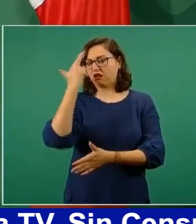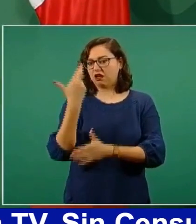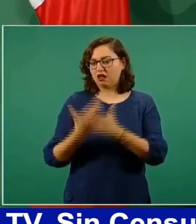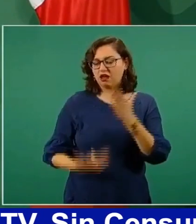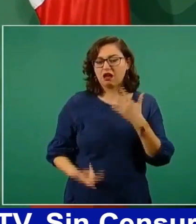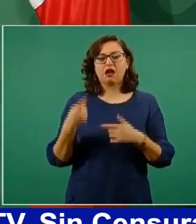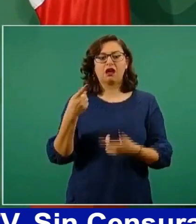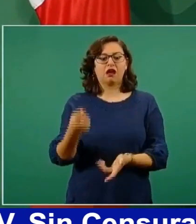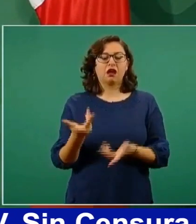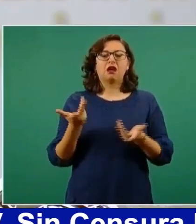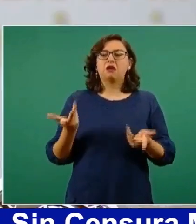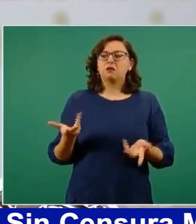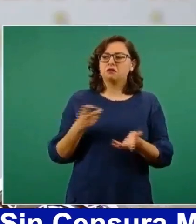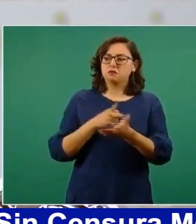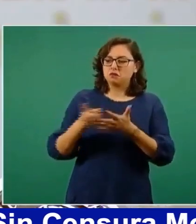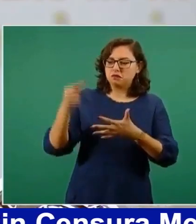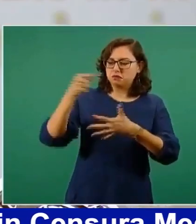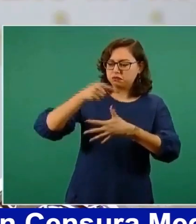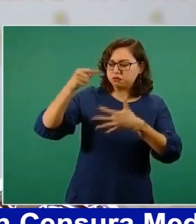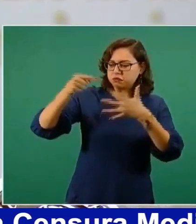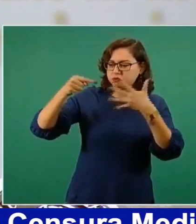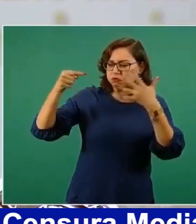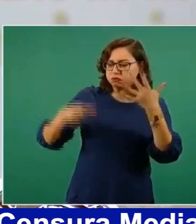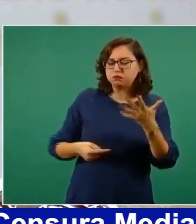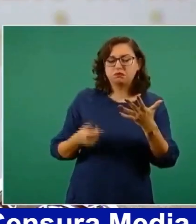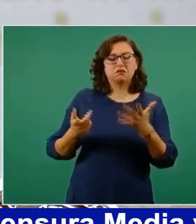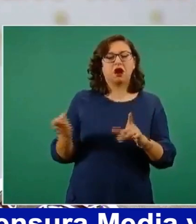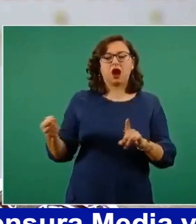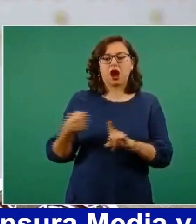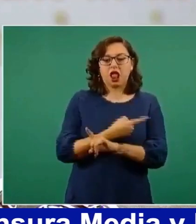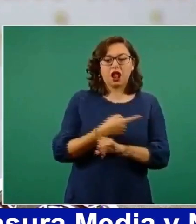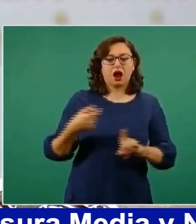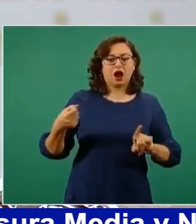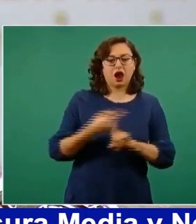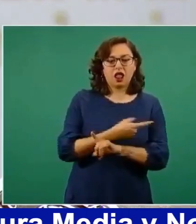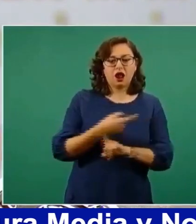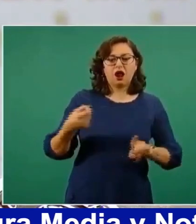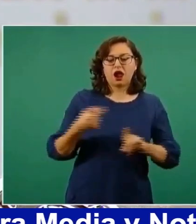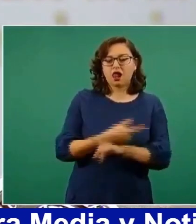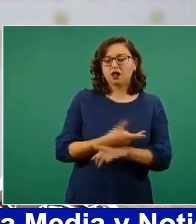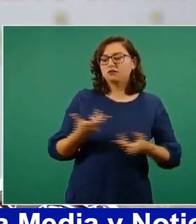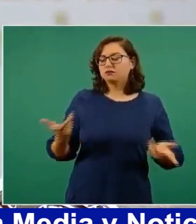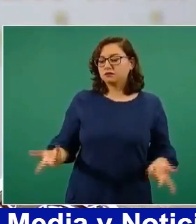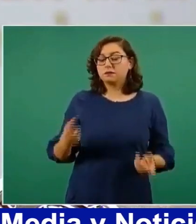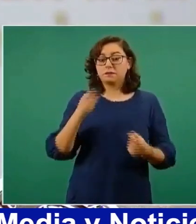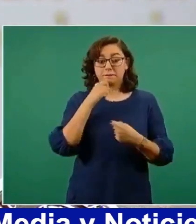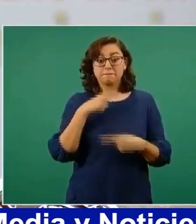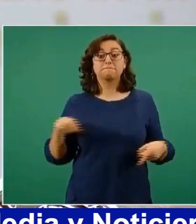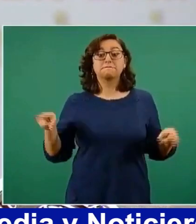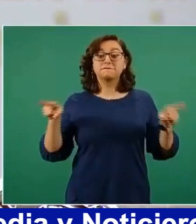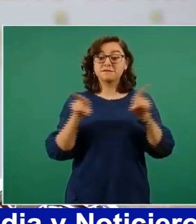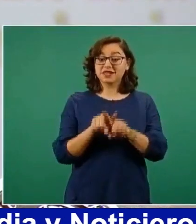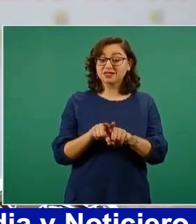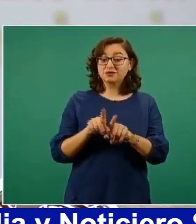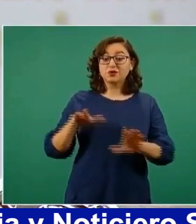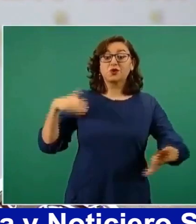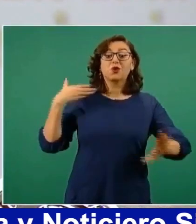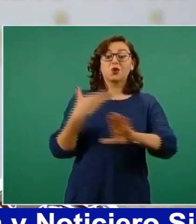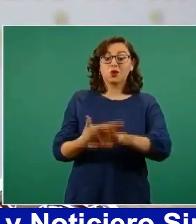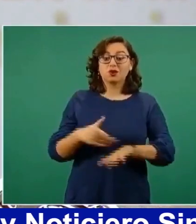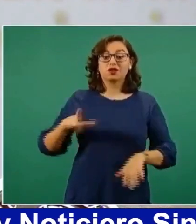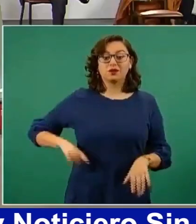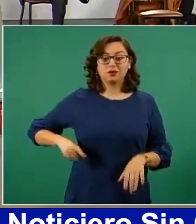se violentaban los derechos de trabajadores, estabilidad en el empleo, antigüedad, subregistro en